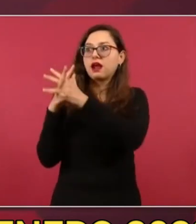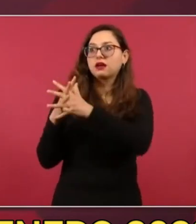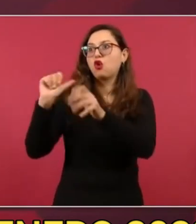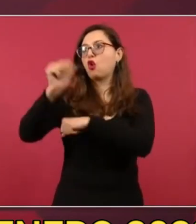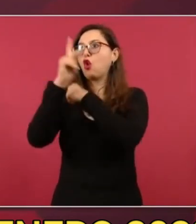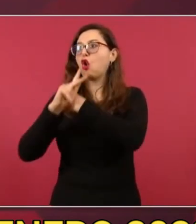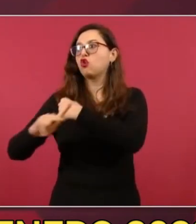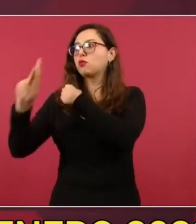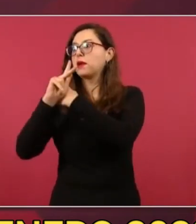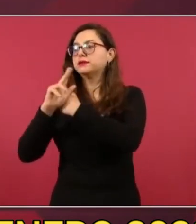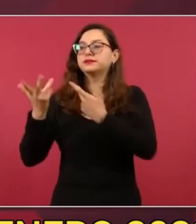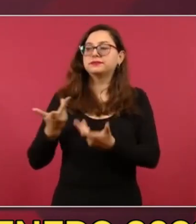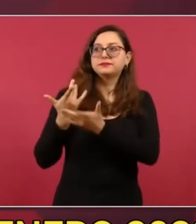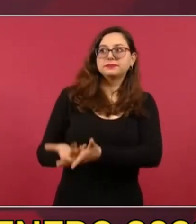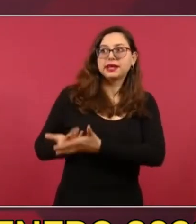a la seguridad del Estado,